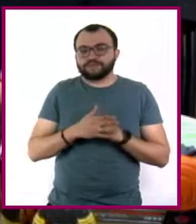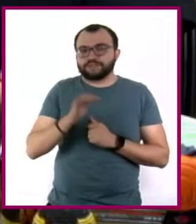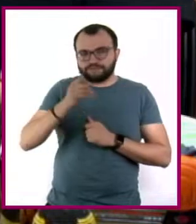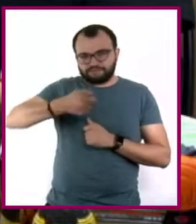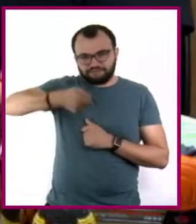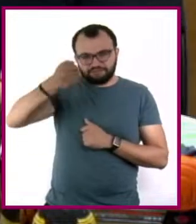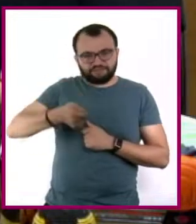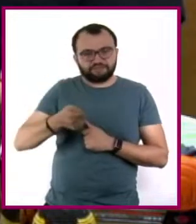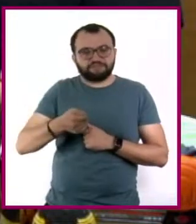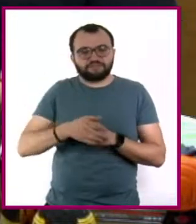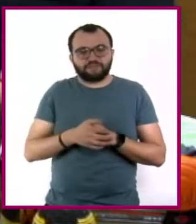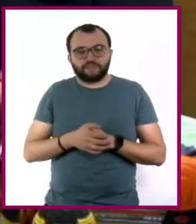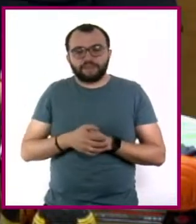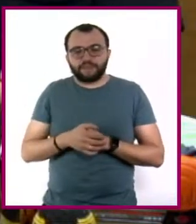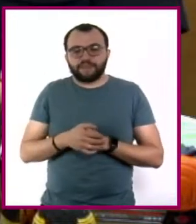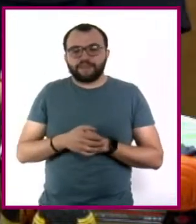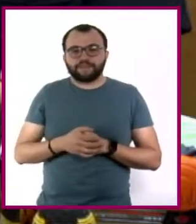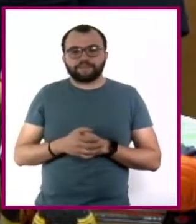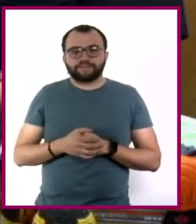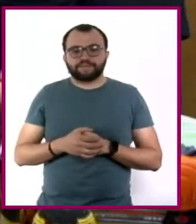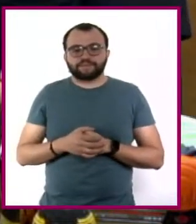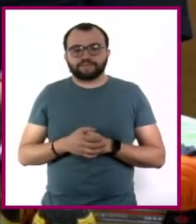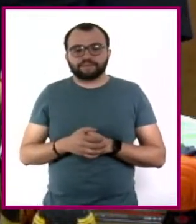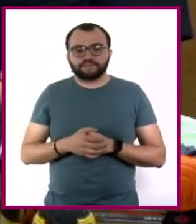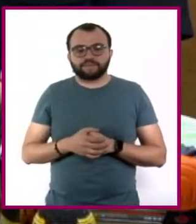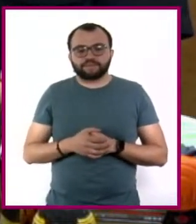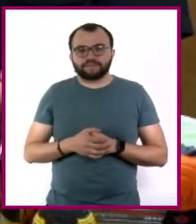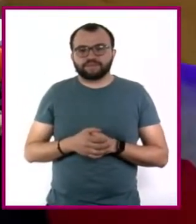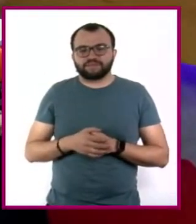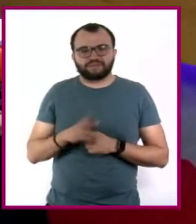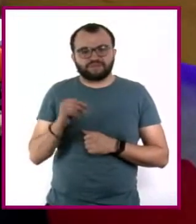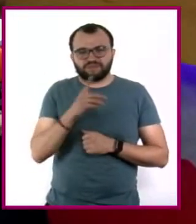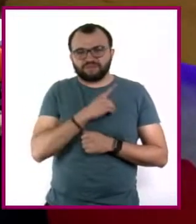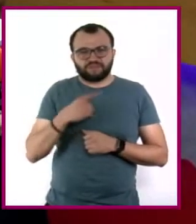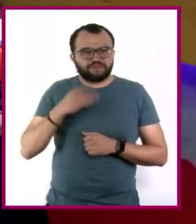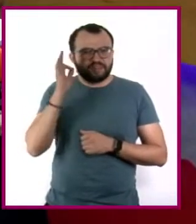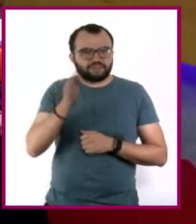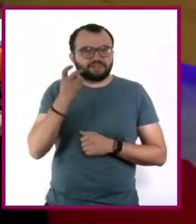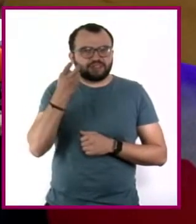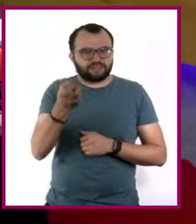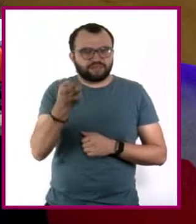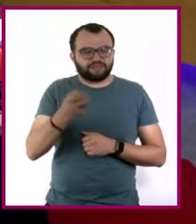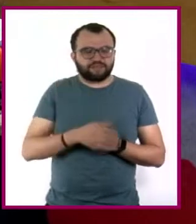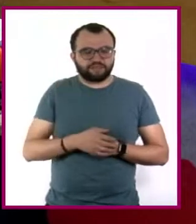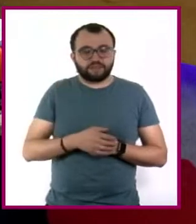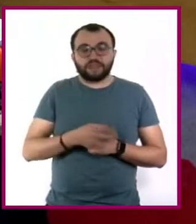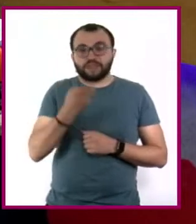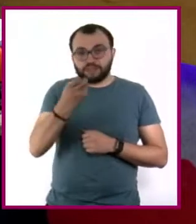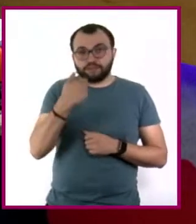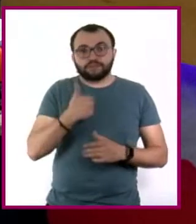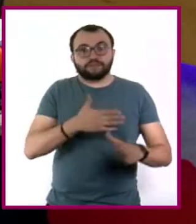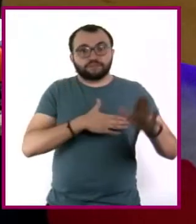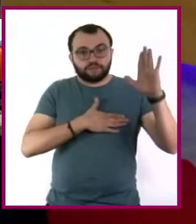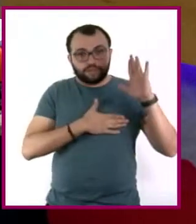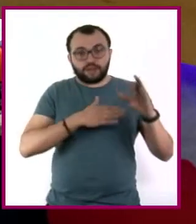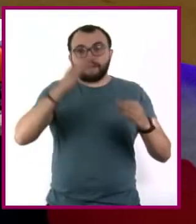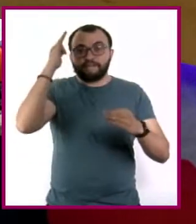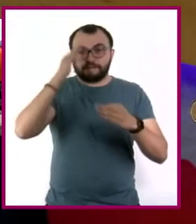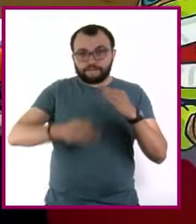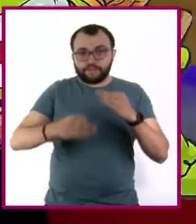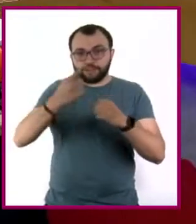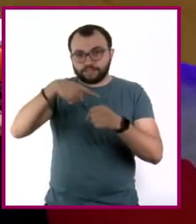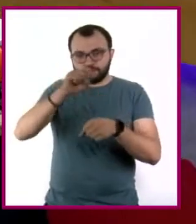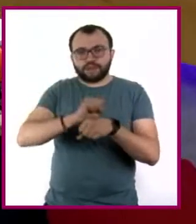Trato hecho. No debí aceptar ese trato. Mira, además de lo que te prometí, el fin de semana te invito a